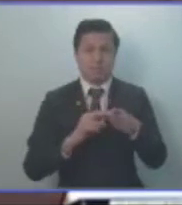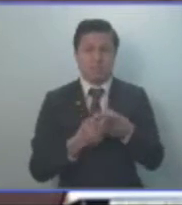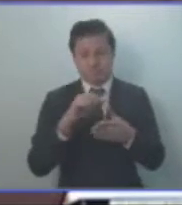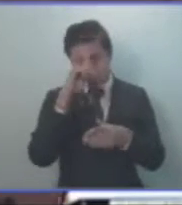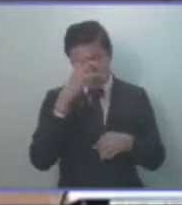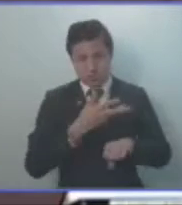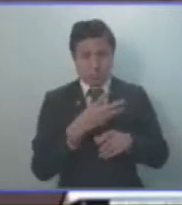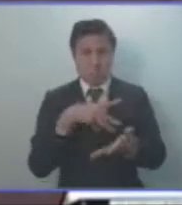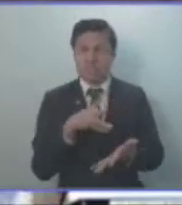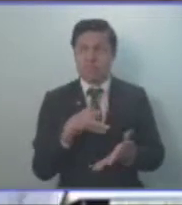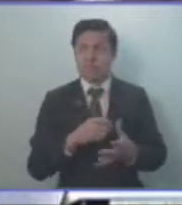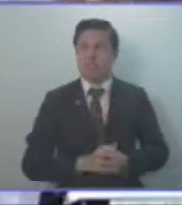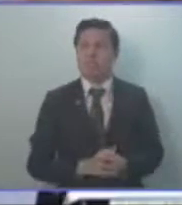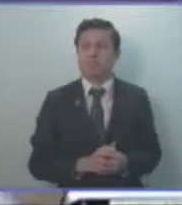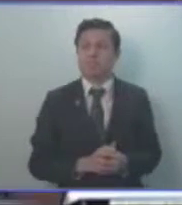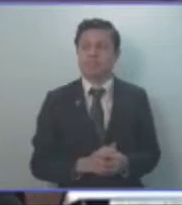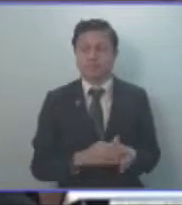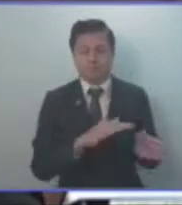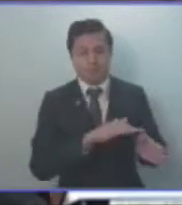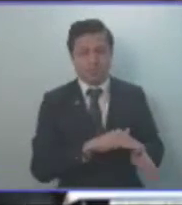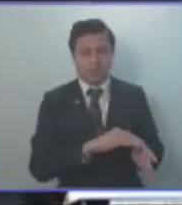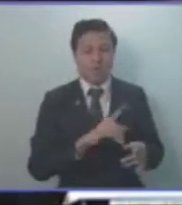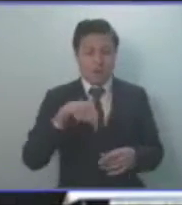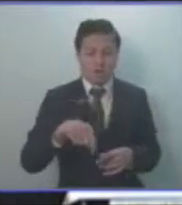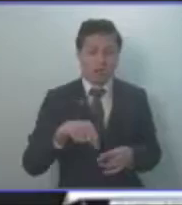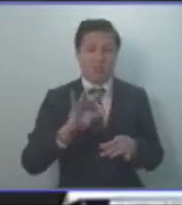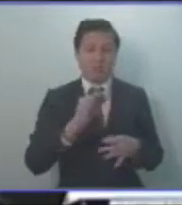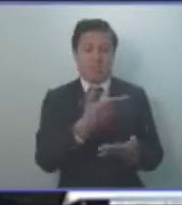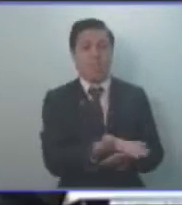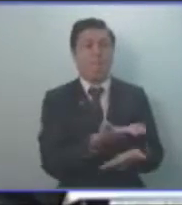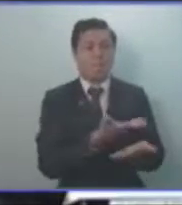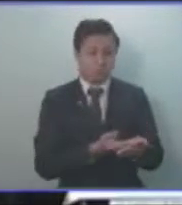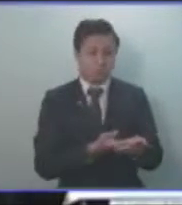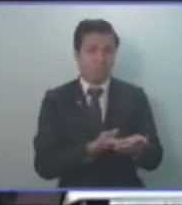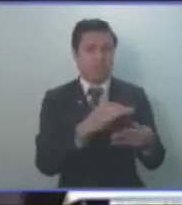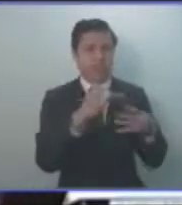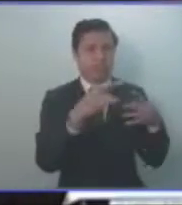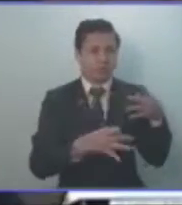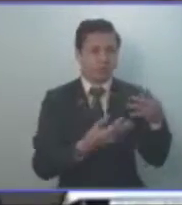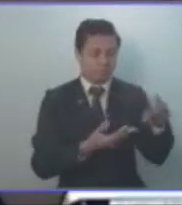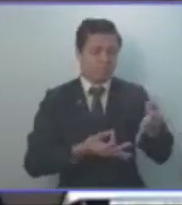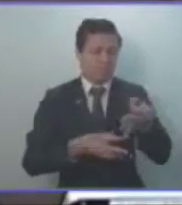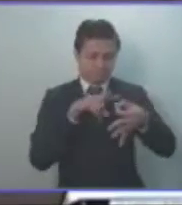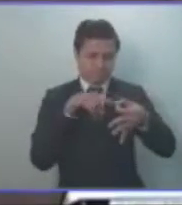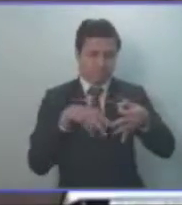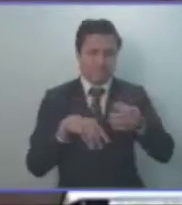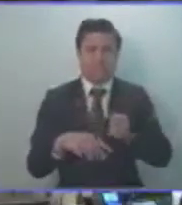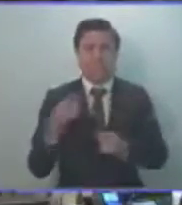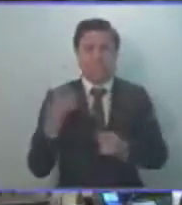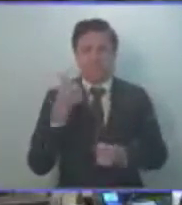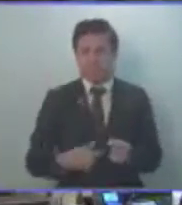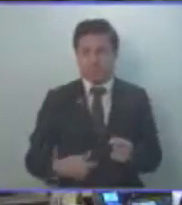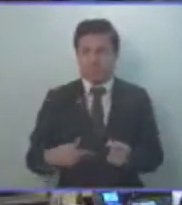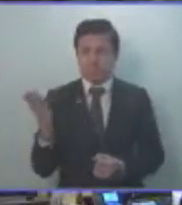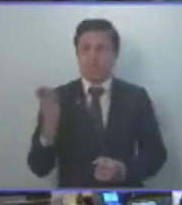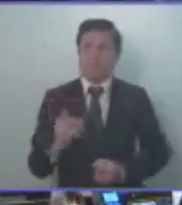Obras Públicas. Paso a leer lo que es el proyecto de decreto, presidente.